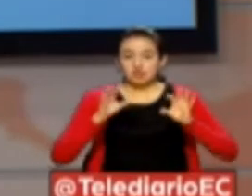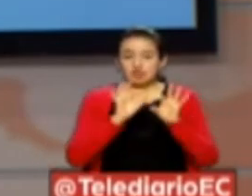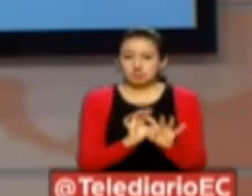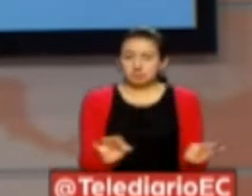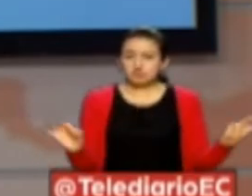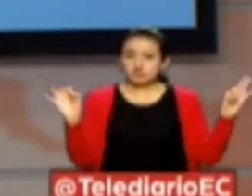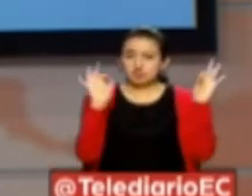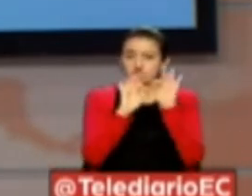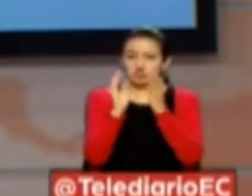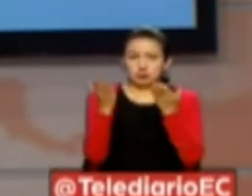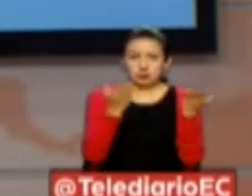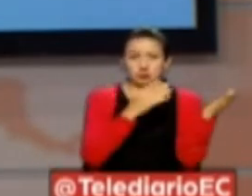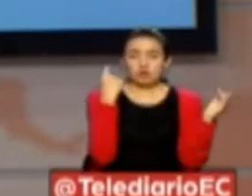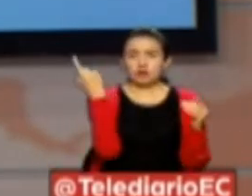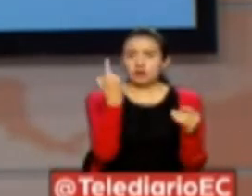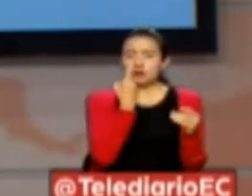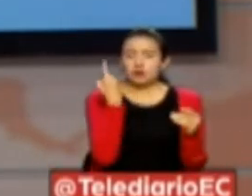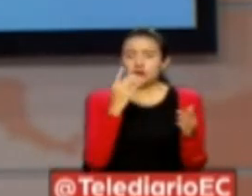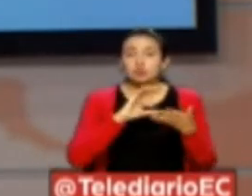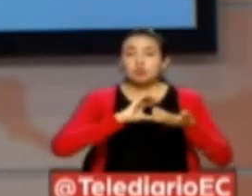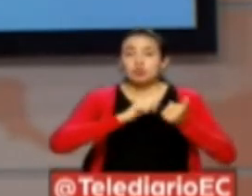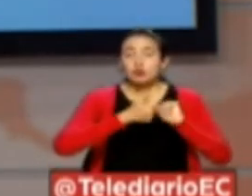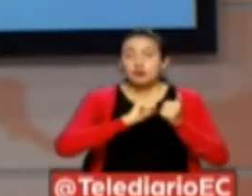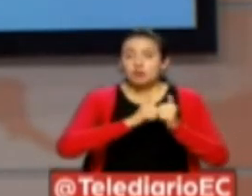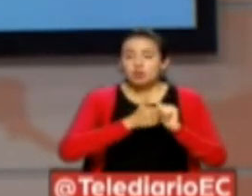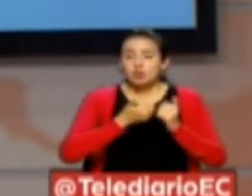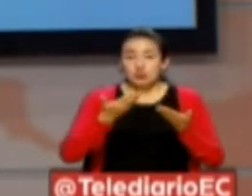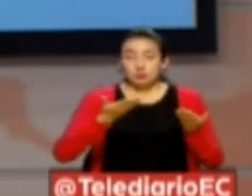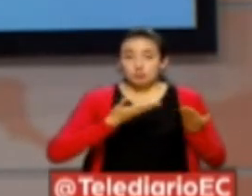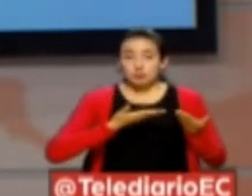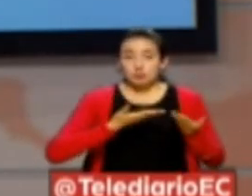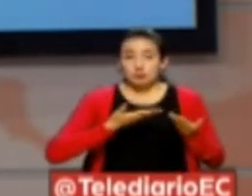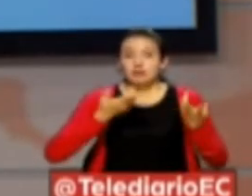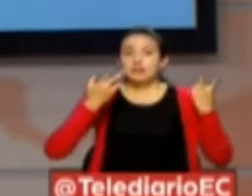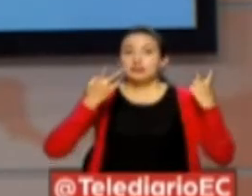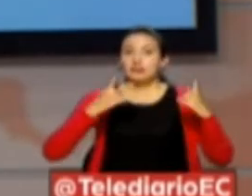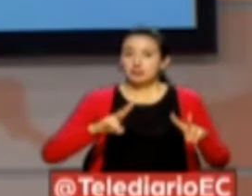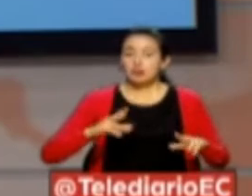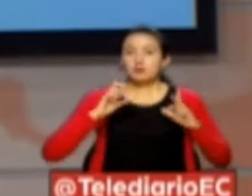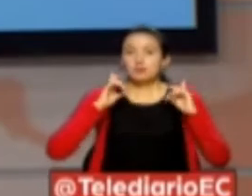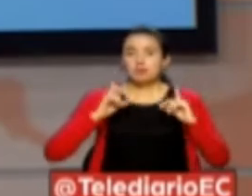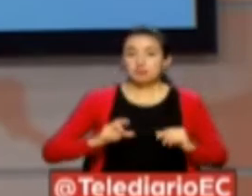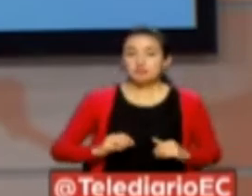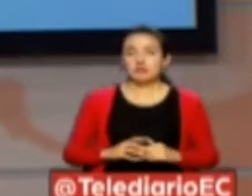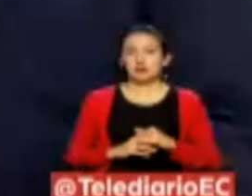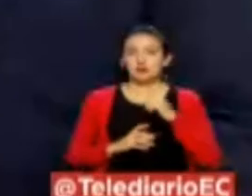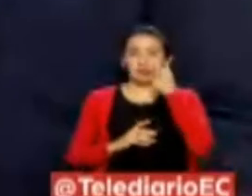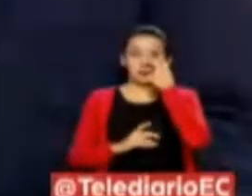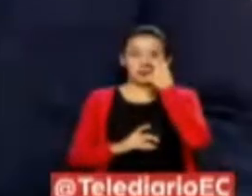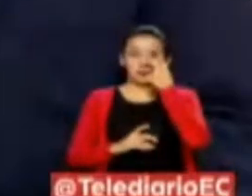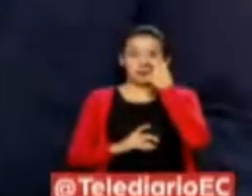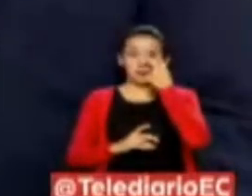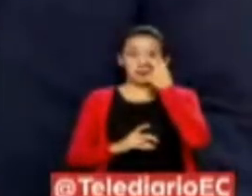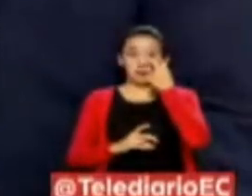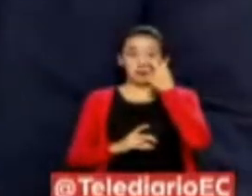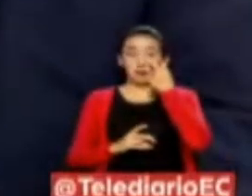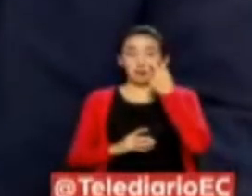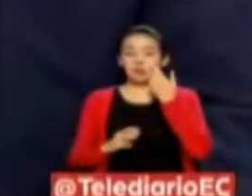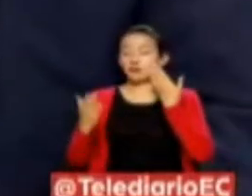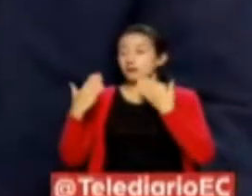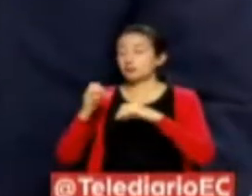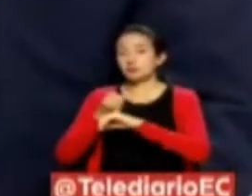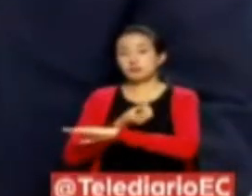no solamente como deporte sino para la salud de los ecuatorianos si me permite comentario final es